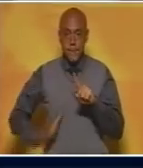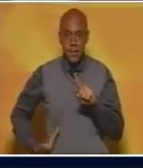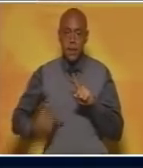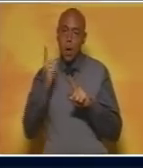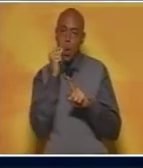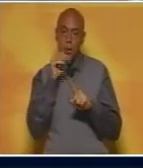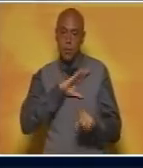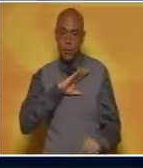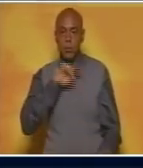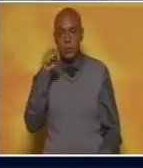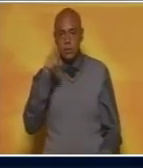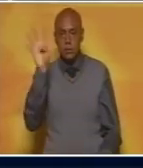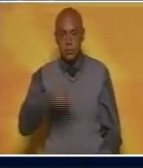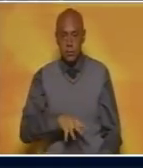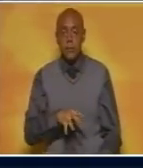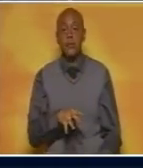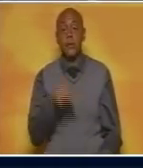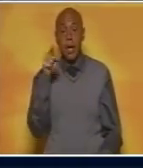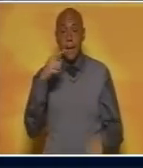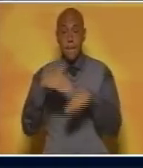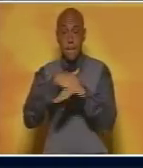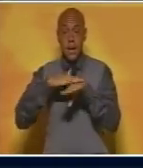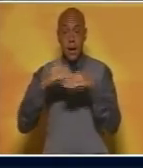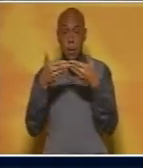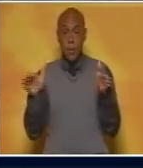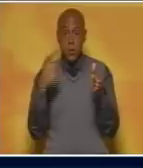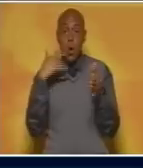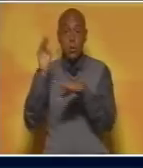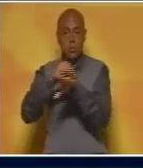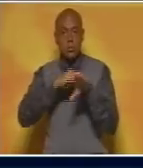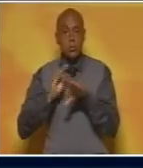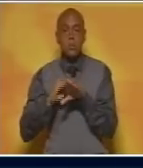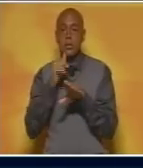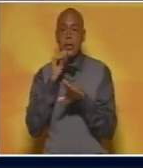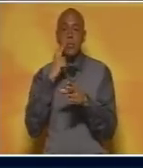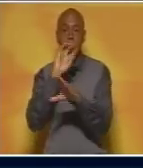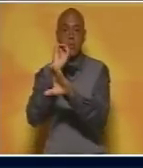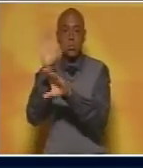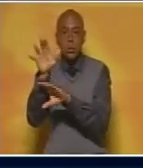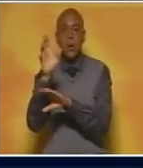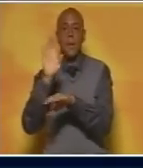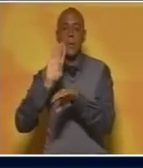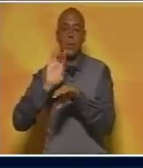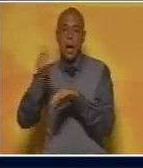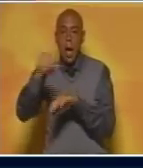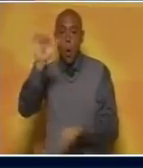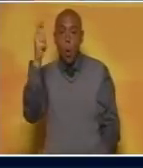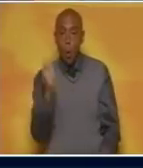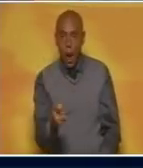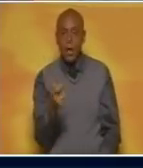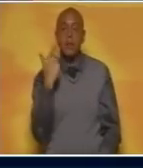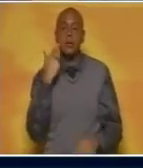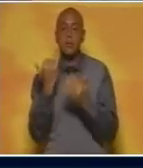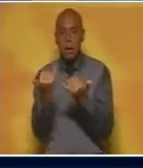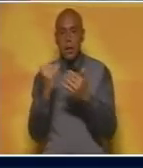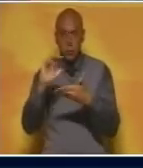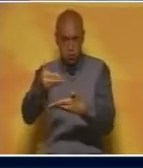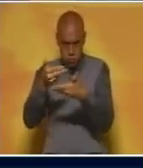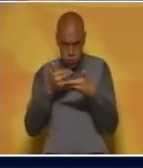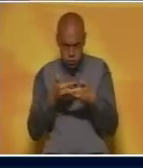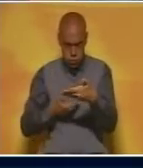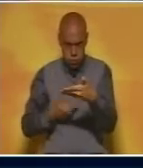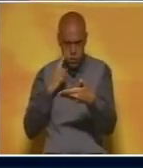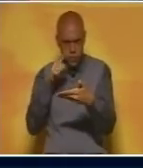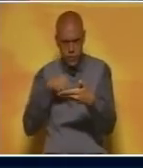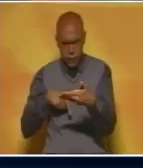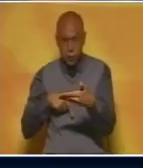Carles Puigdemont. El Ministerio Público hizo llegar el requerimiento al juez del Tribunal Supremo, Pablo Llarena, encargado de instruir la